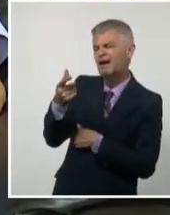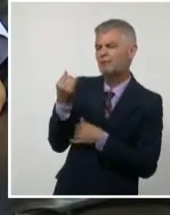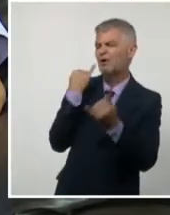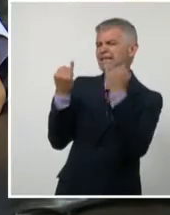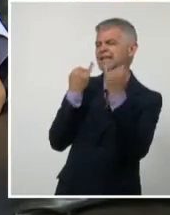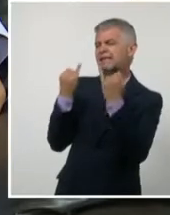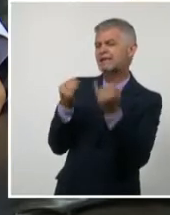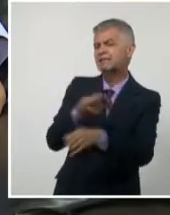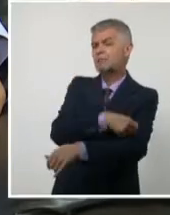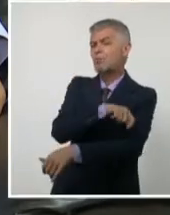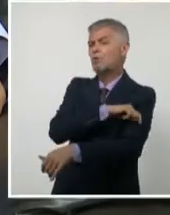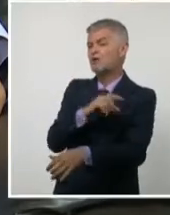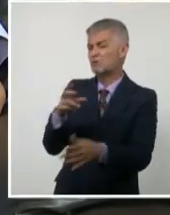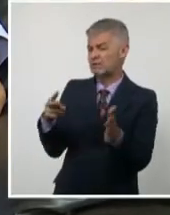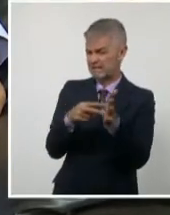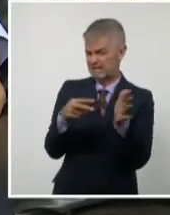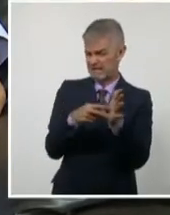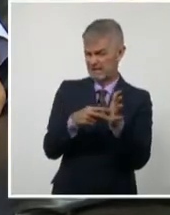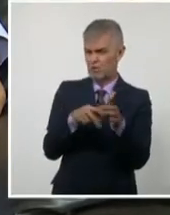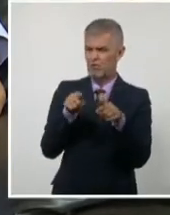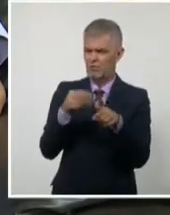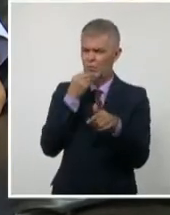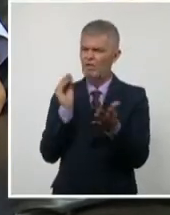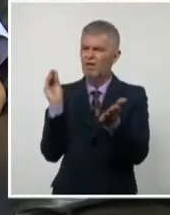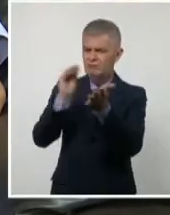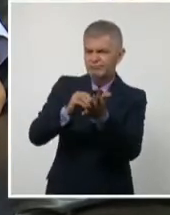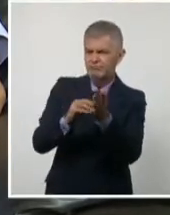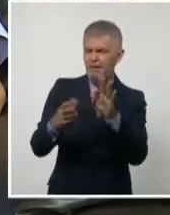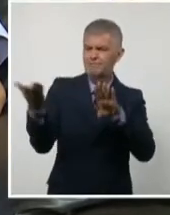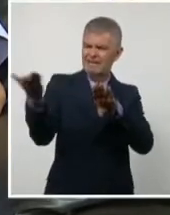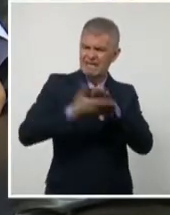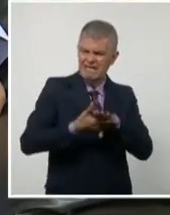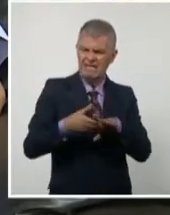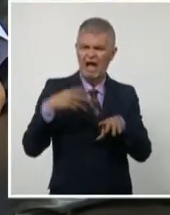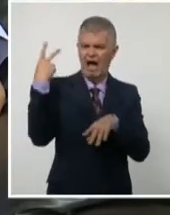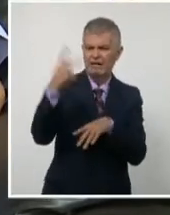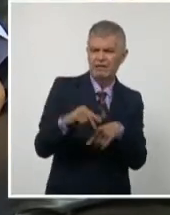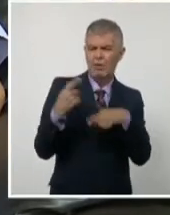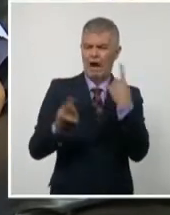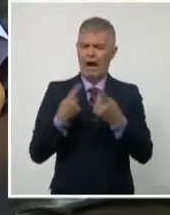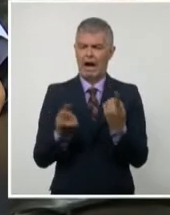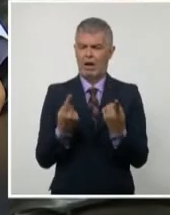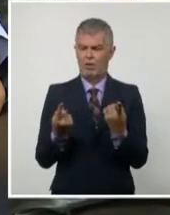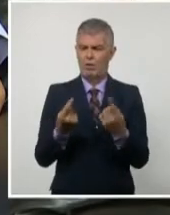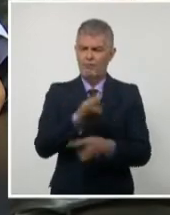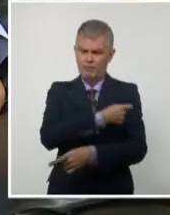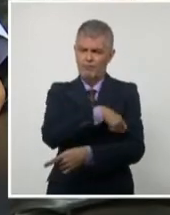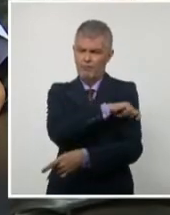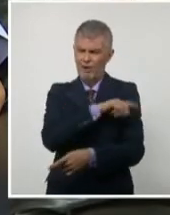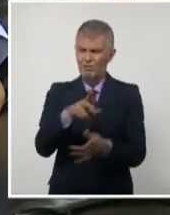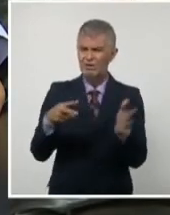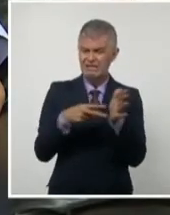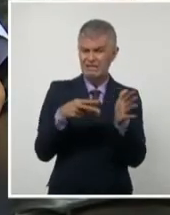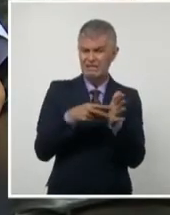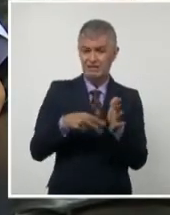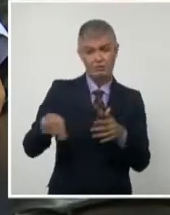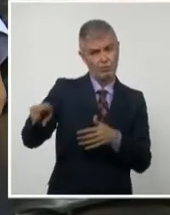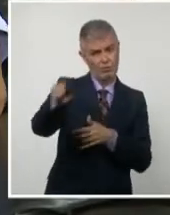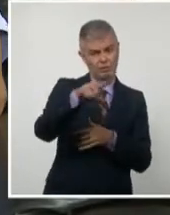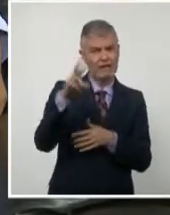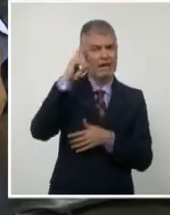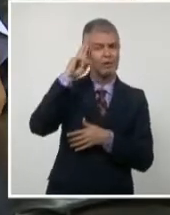del pueblo sirio puede imponer medidas, puede imponer castigos a este pueblo? Y esto ustedes seguramente recordarán,